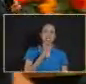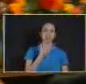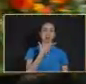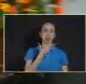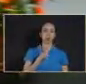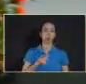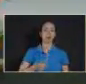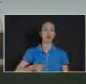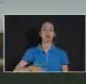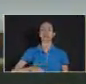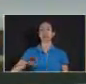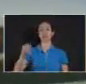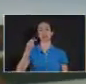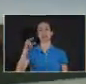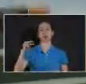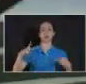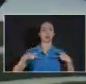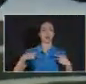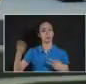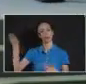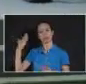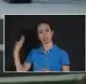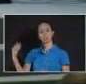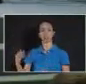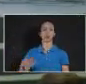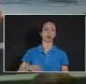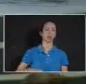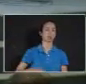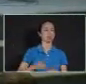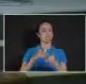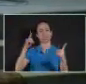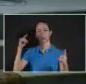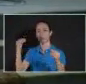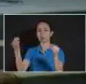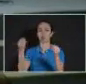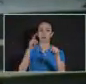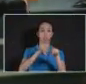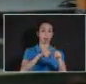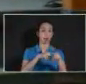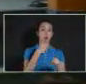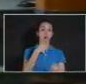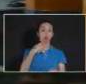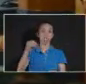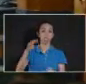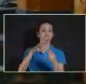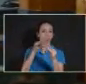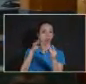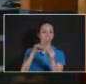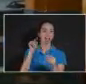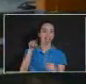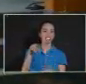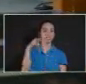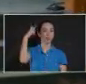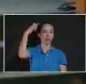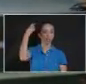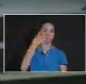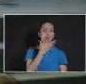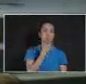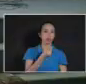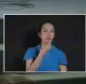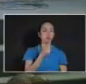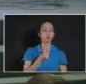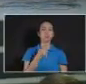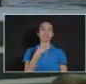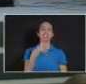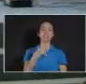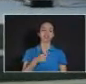profetizaba, sus hijos le cuentan lo que pasó. Entonces el profeta viejo dice: a ver, prepárenme